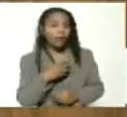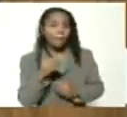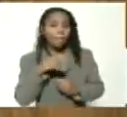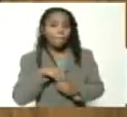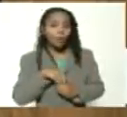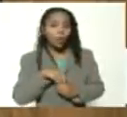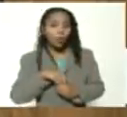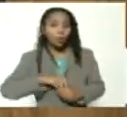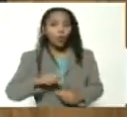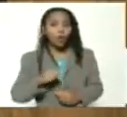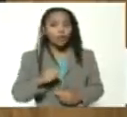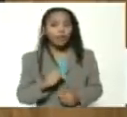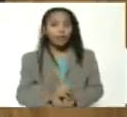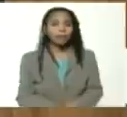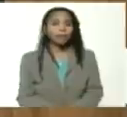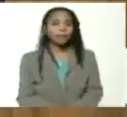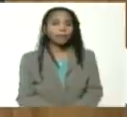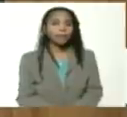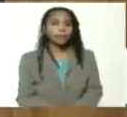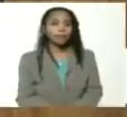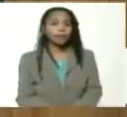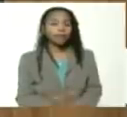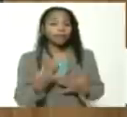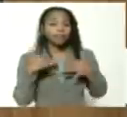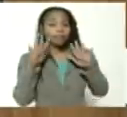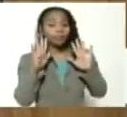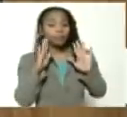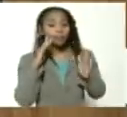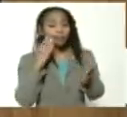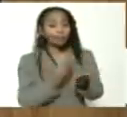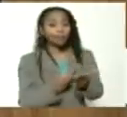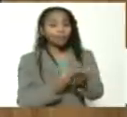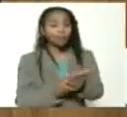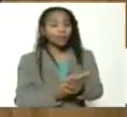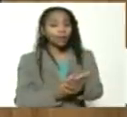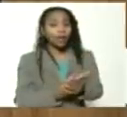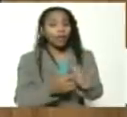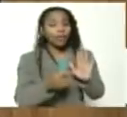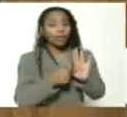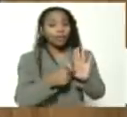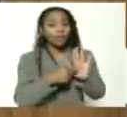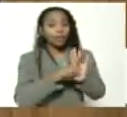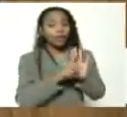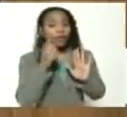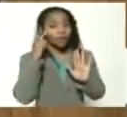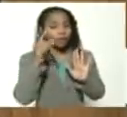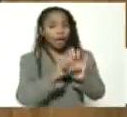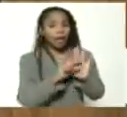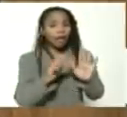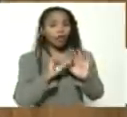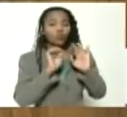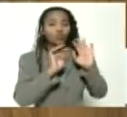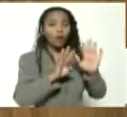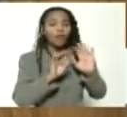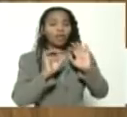policía. Según lo contemplado en la Ley de Régimen Penitenciario, en sus artículos 9, 10 y 12,